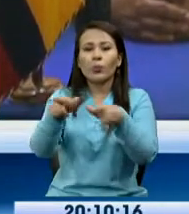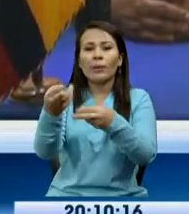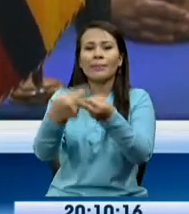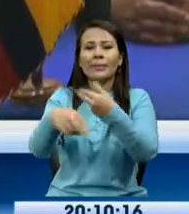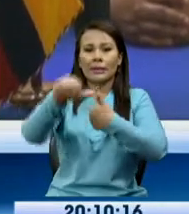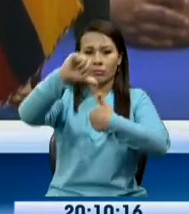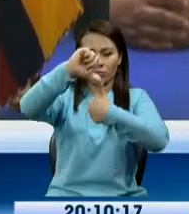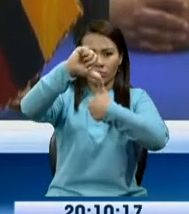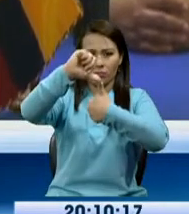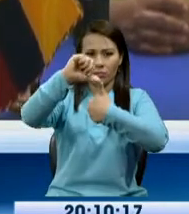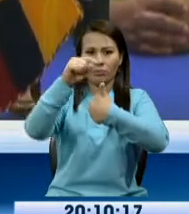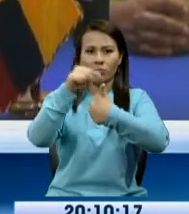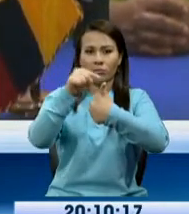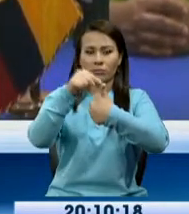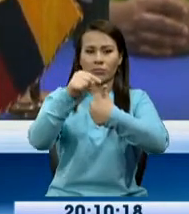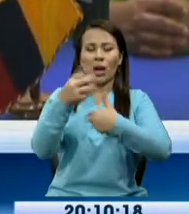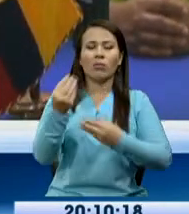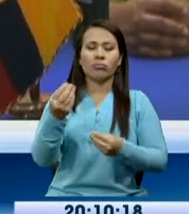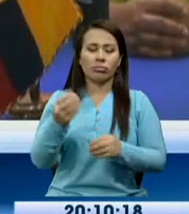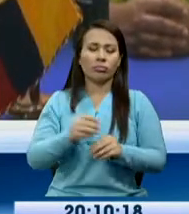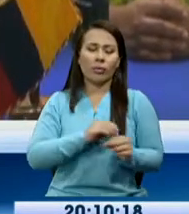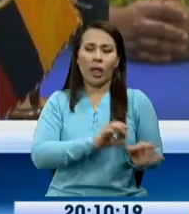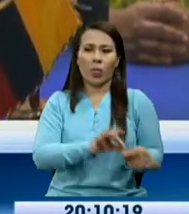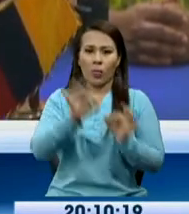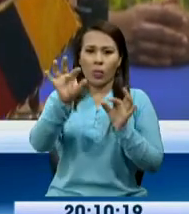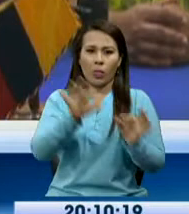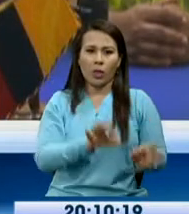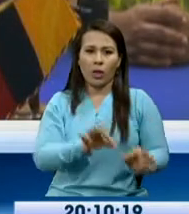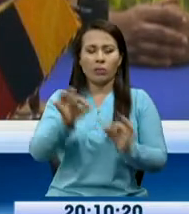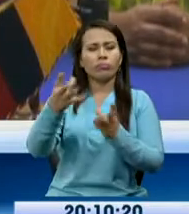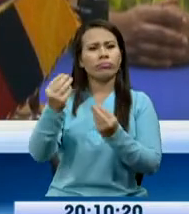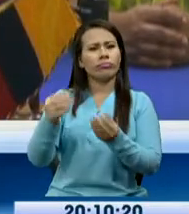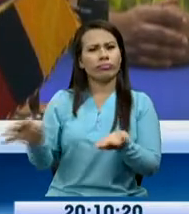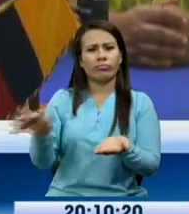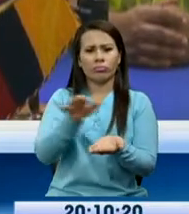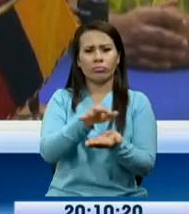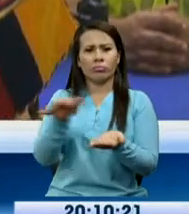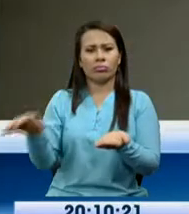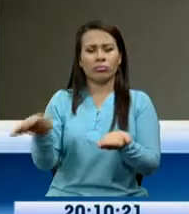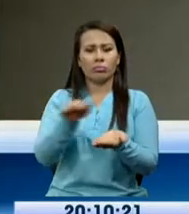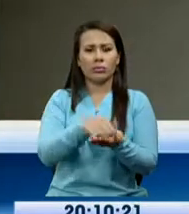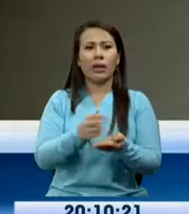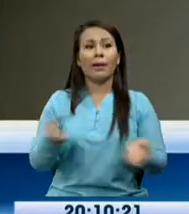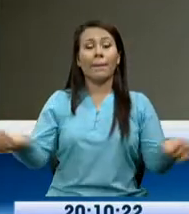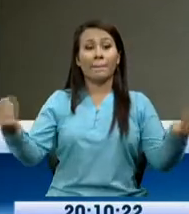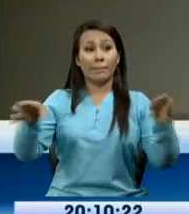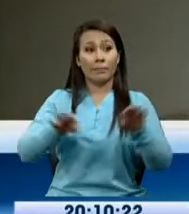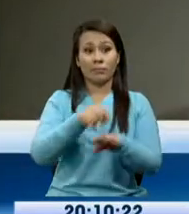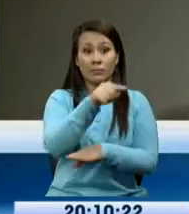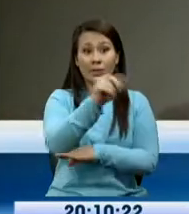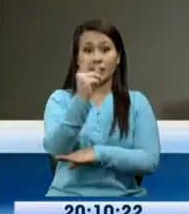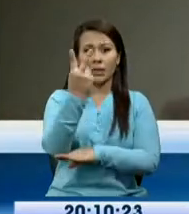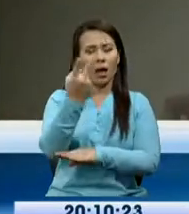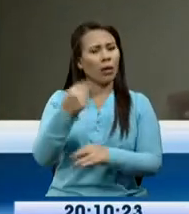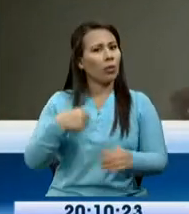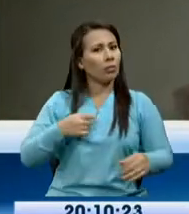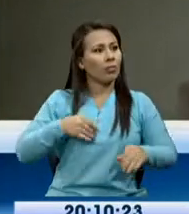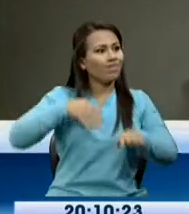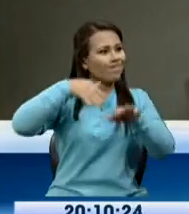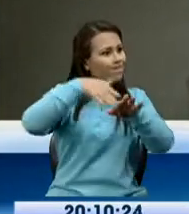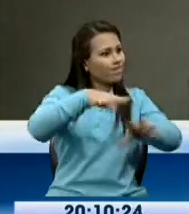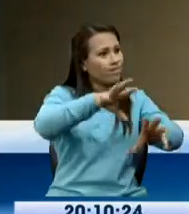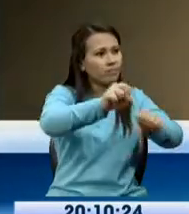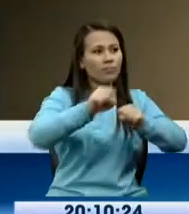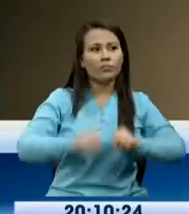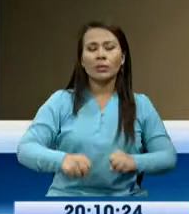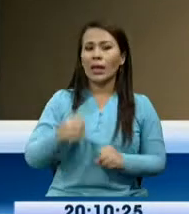Centroamérica, haciendo algunos trasbordos y reabastecimientos en alta mar. Este sería el segundo golpe contra el